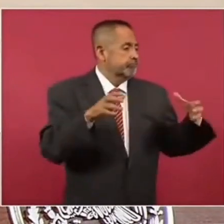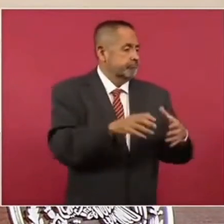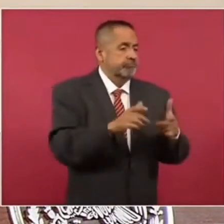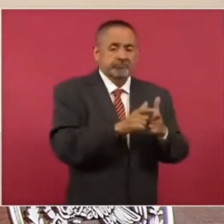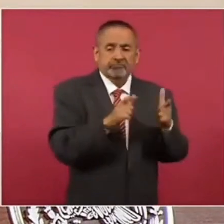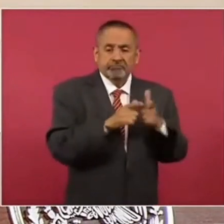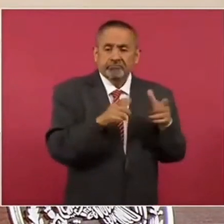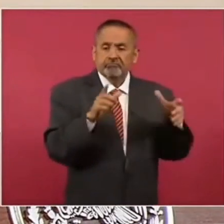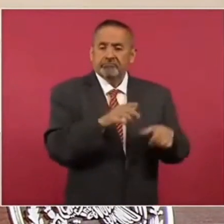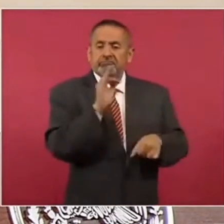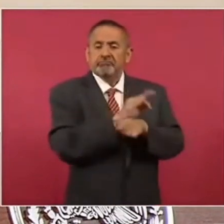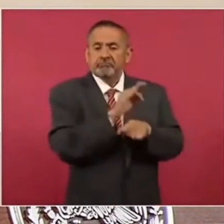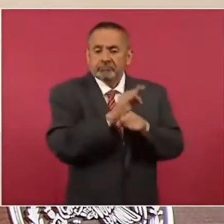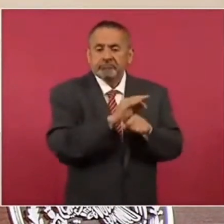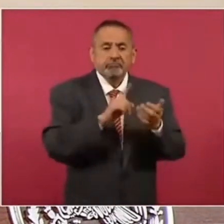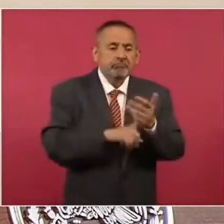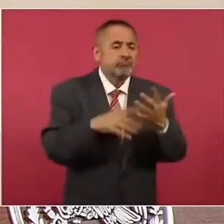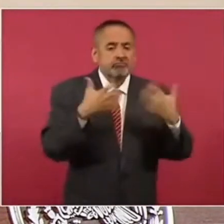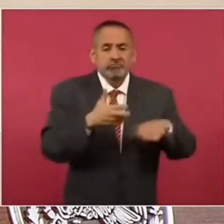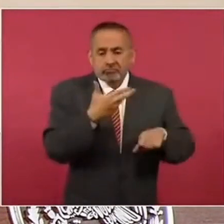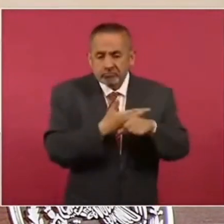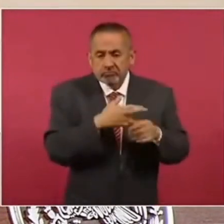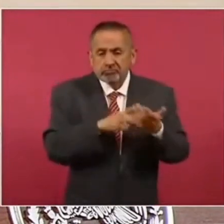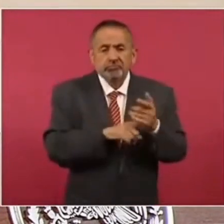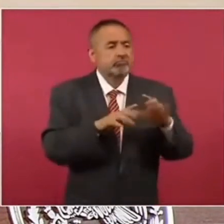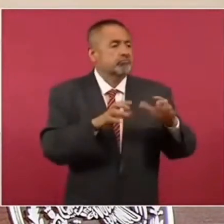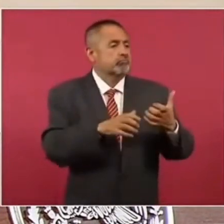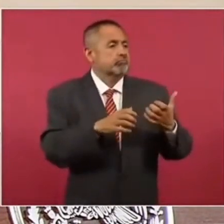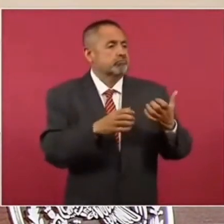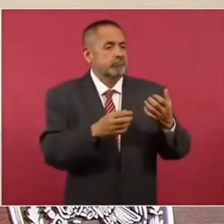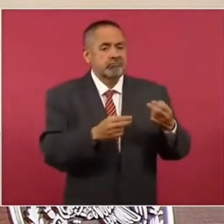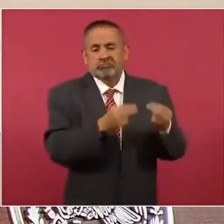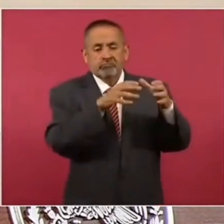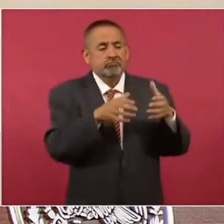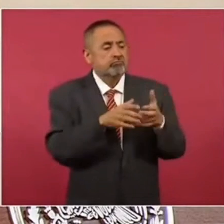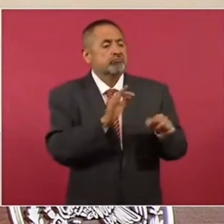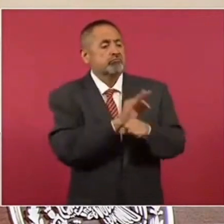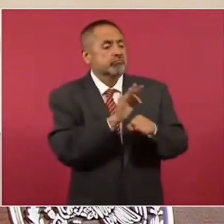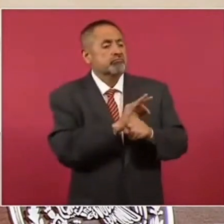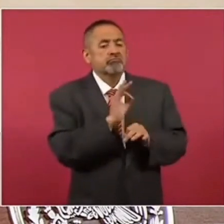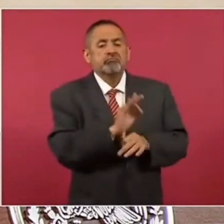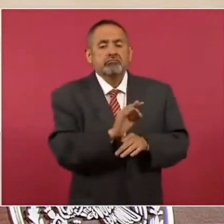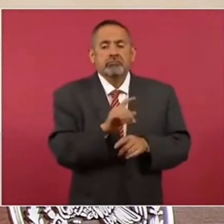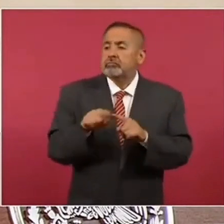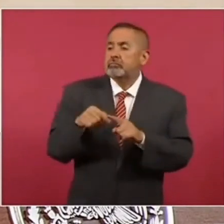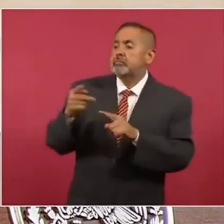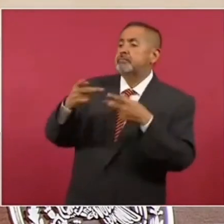grupos o de empresas o de corporaciones.